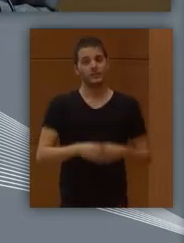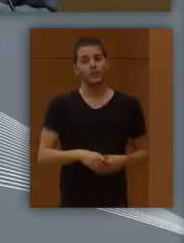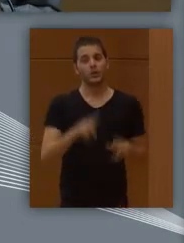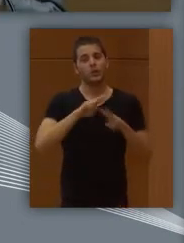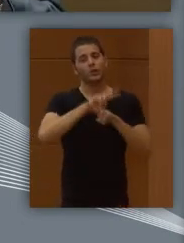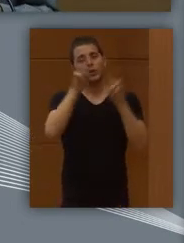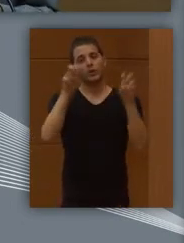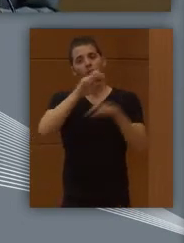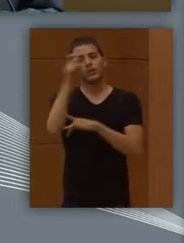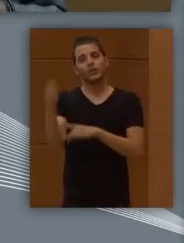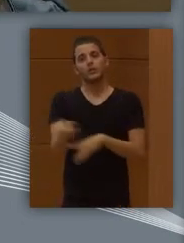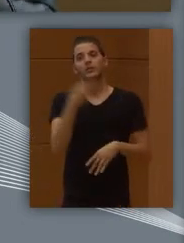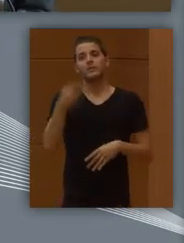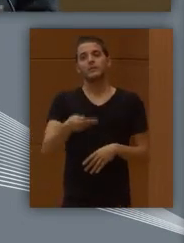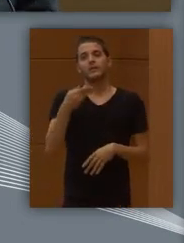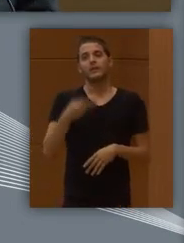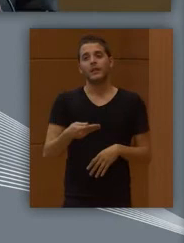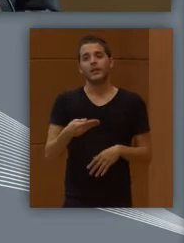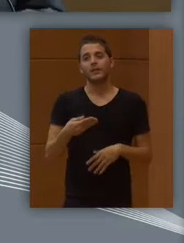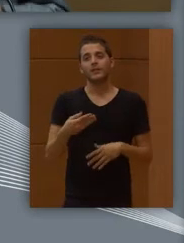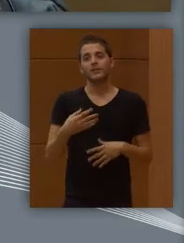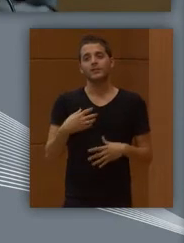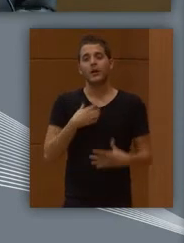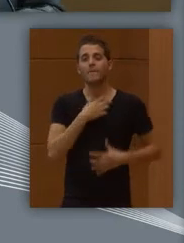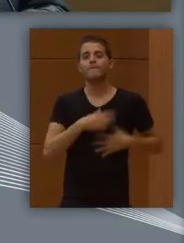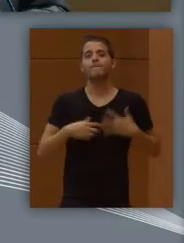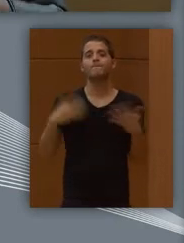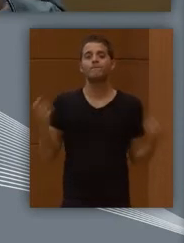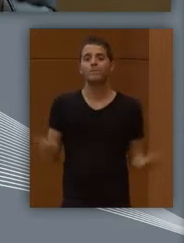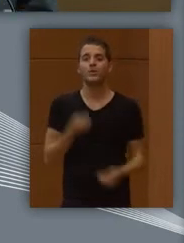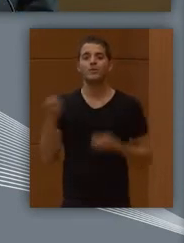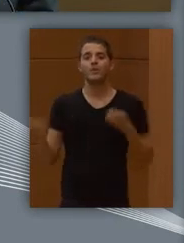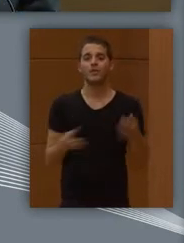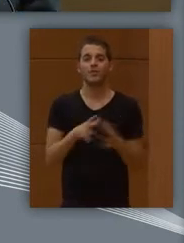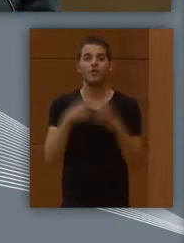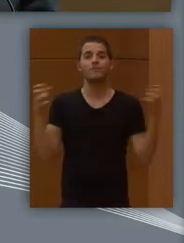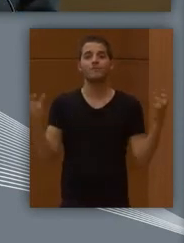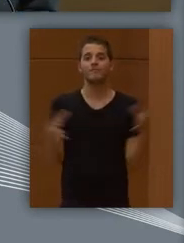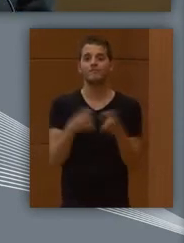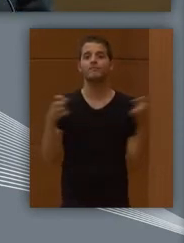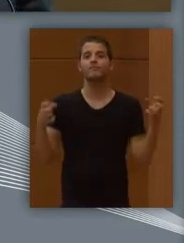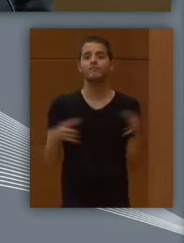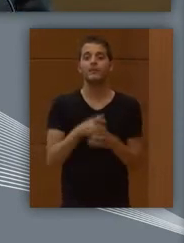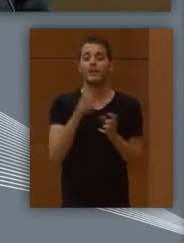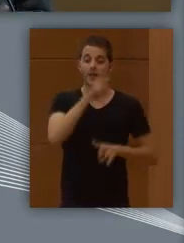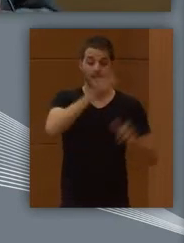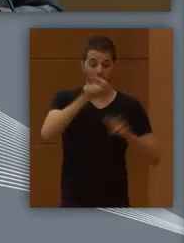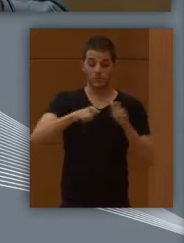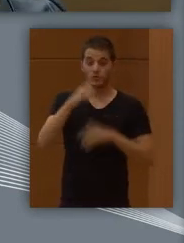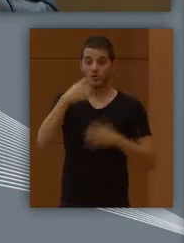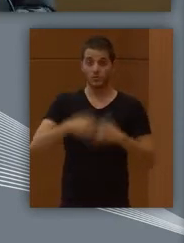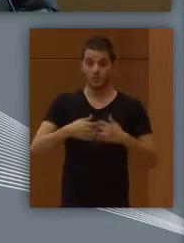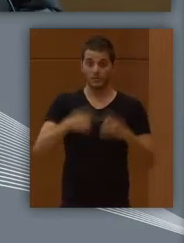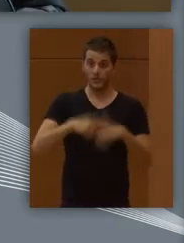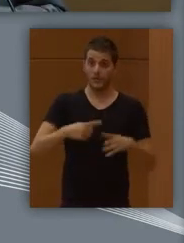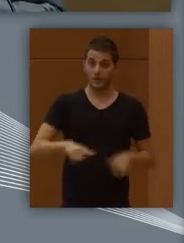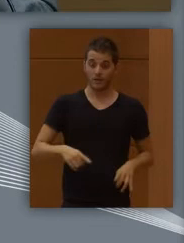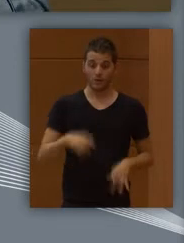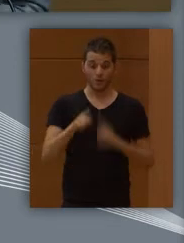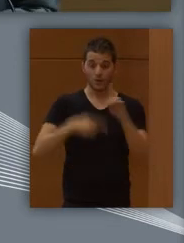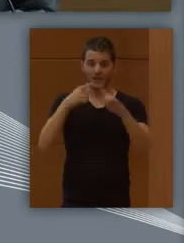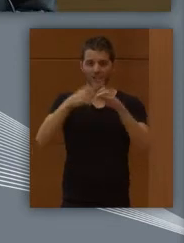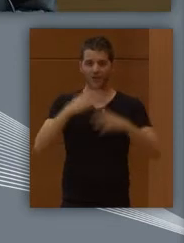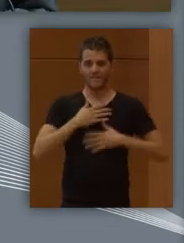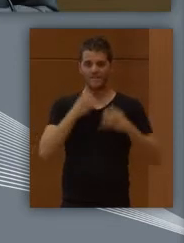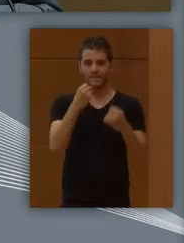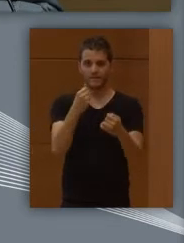fundamental es la motivación, la confianza. Hay que motivar y dar confianza a las personas con diversidad funcional para que se atrevan, para